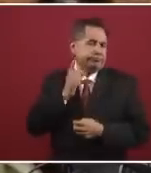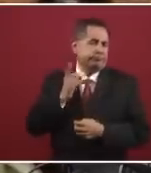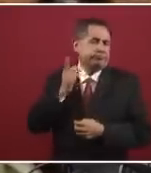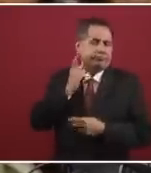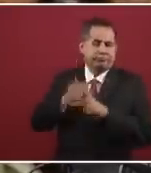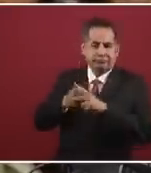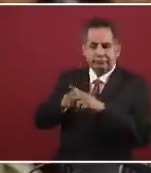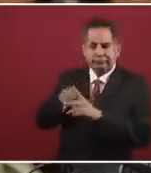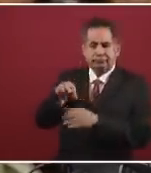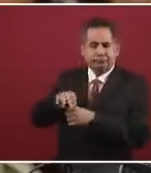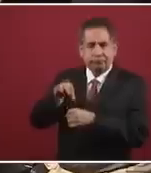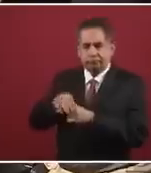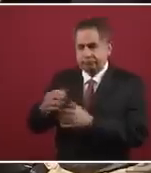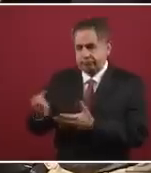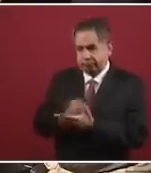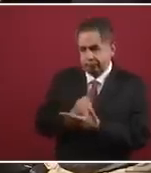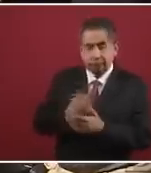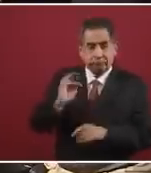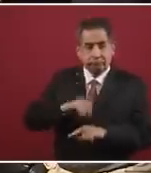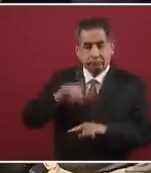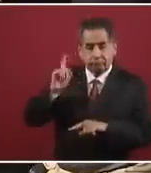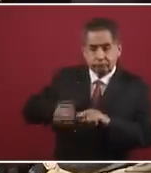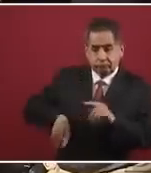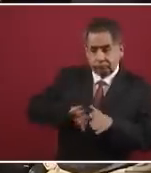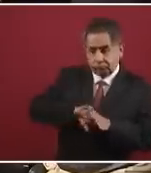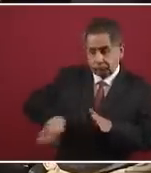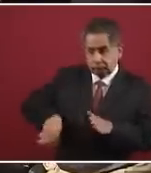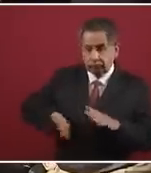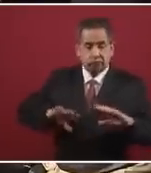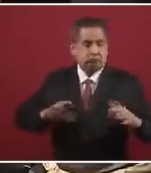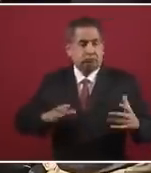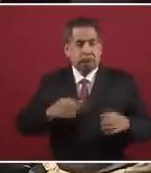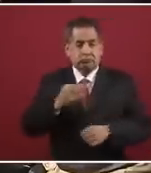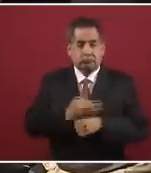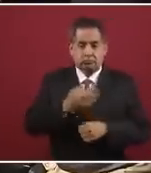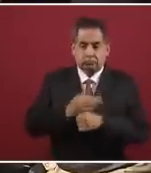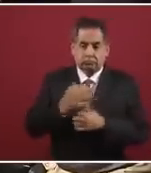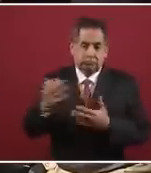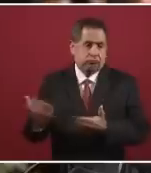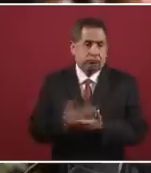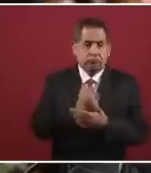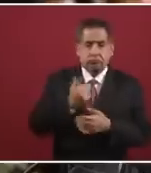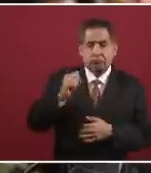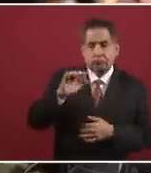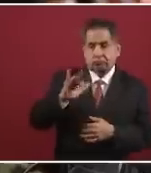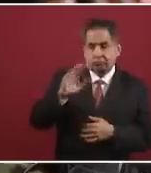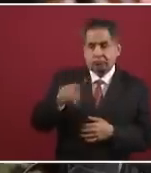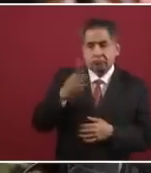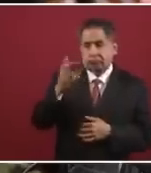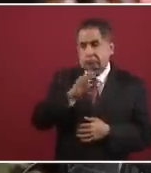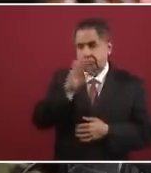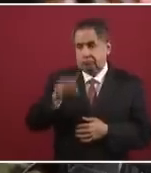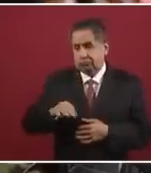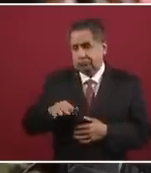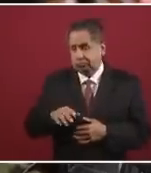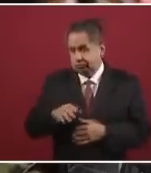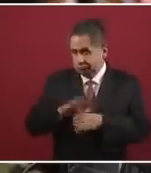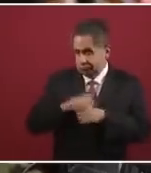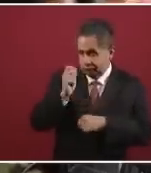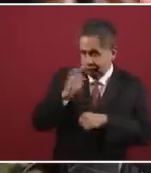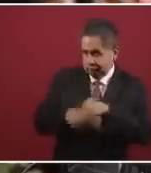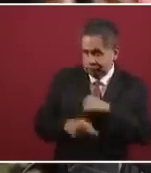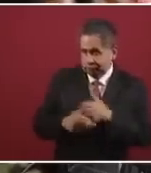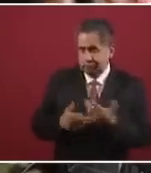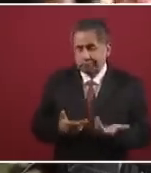quitarlos en un momento en el que un partido se llevó 53 por ciento de la votación no será un poco peligroso incluso